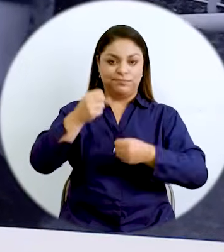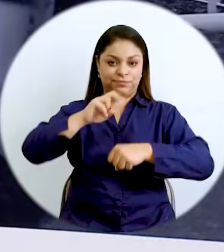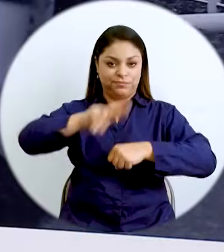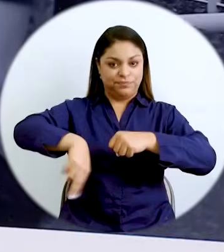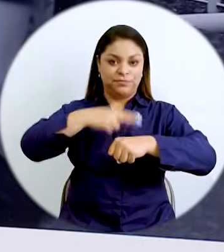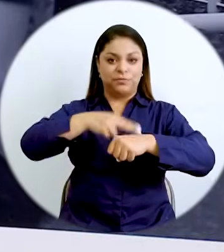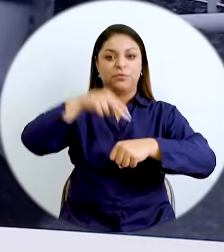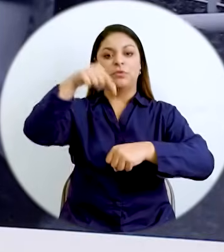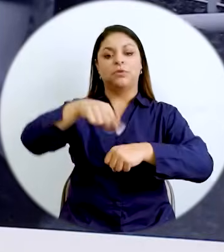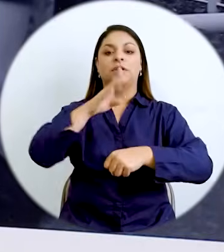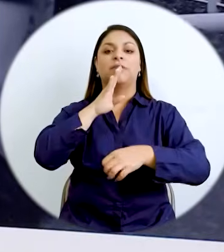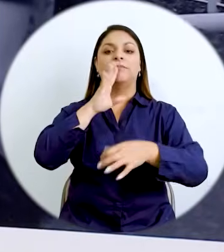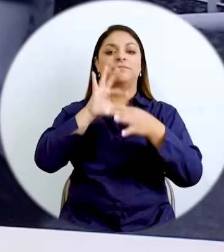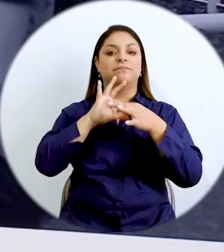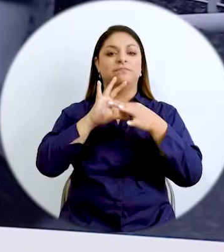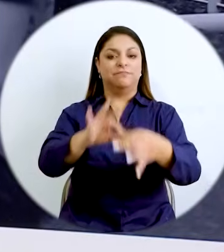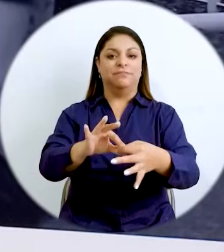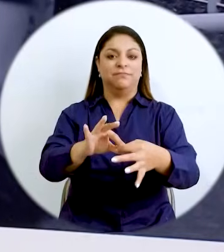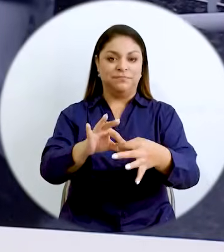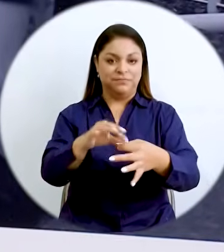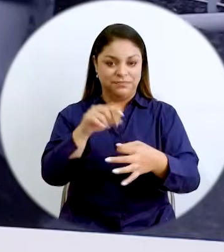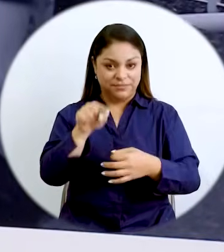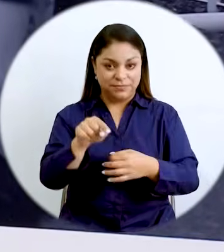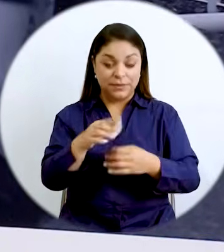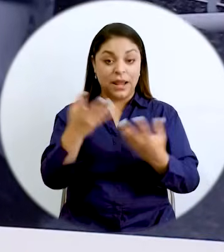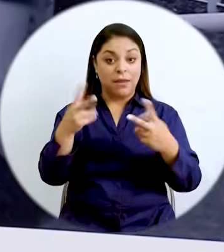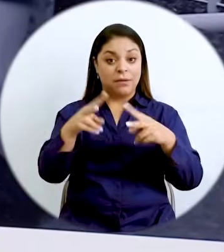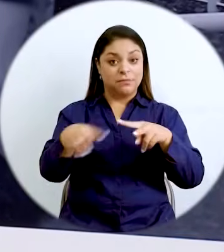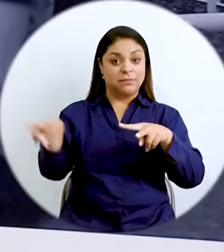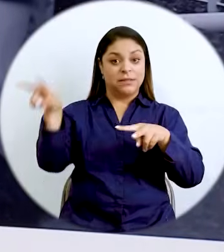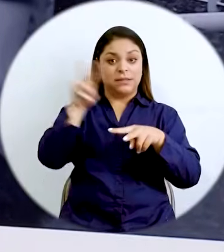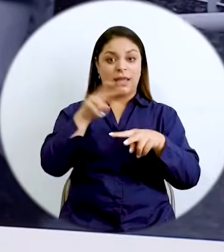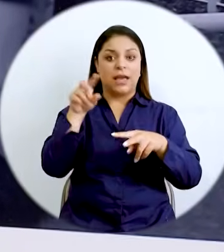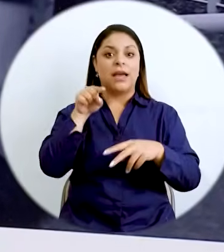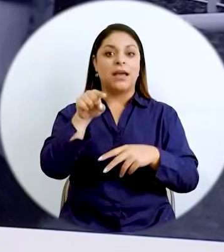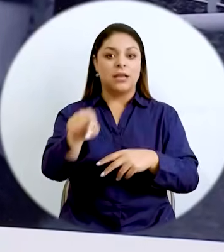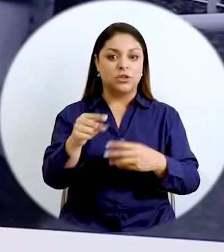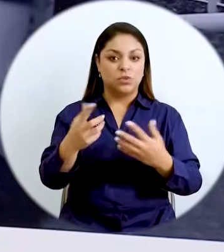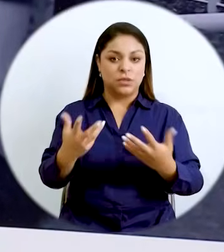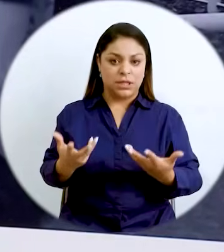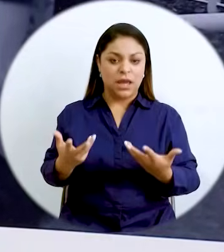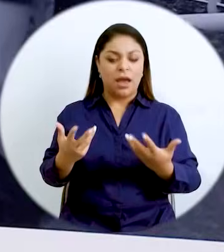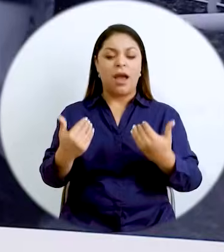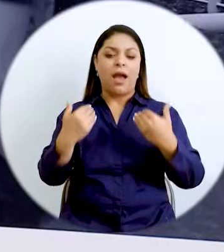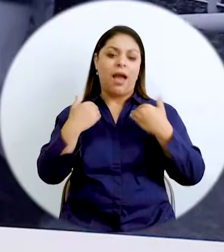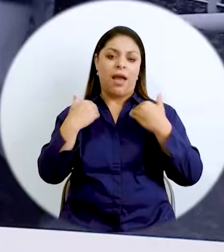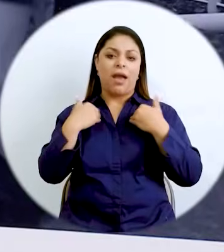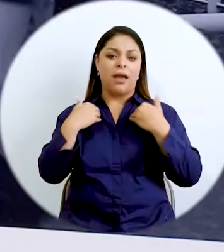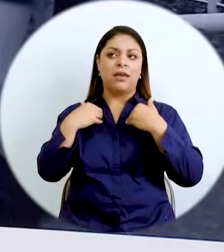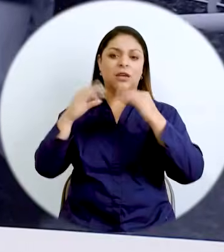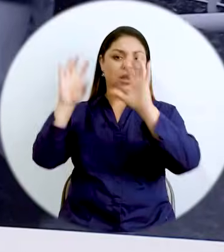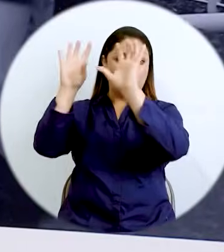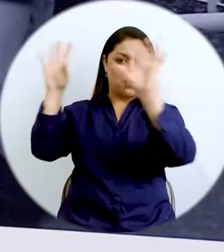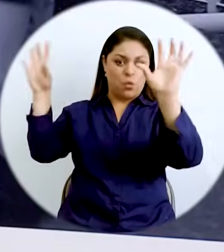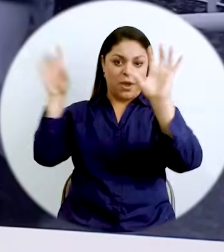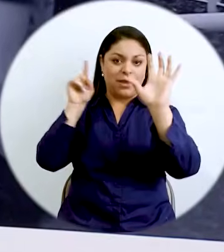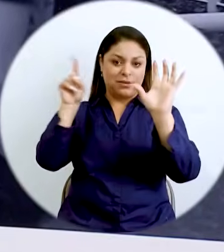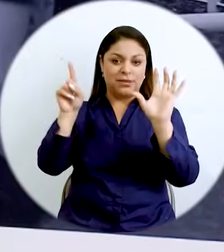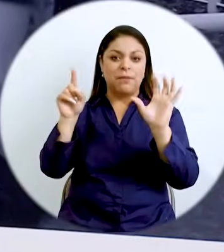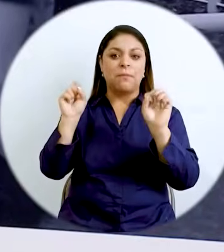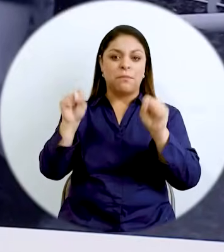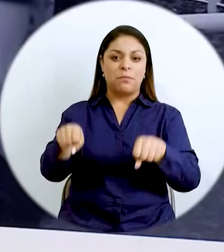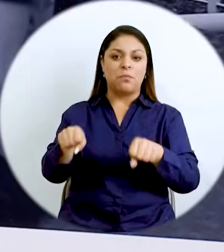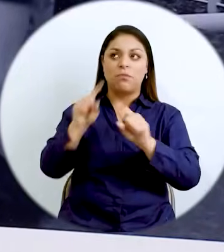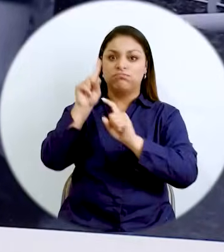hablar específicamente hoy. La gran ventaja ahora es que está incluso en la nube y se puede consultar en tiempo real desde cualquier parte del